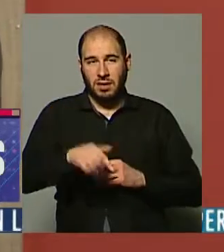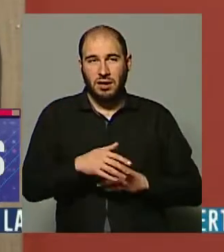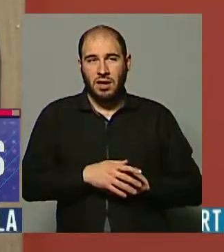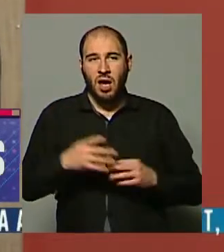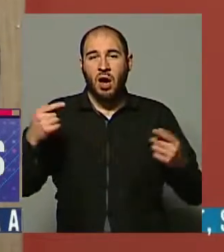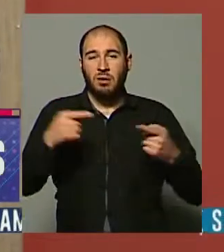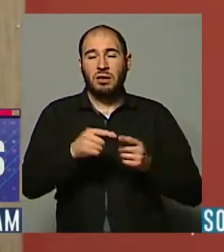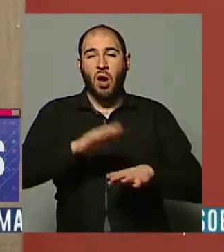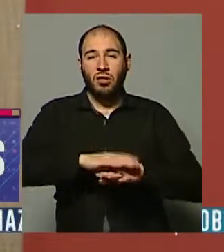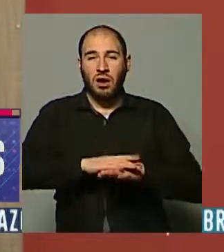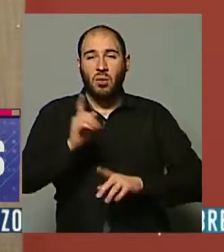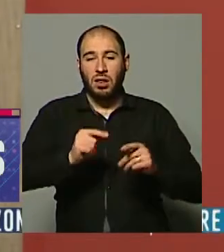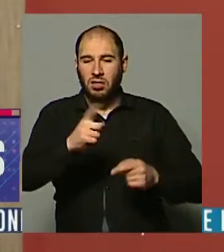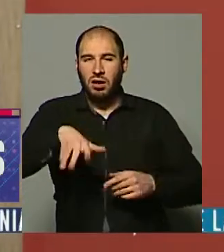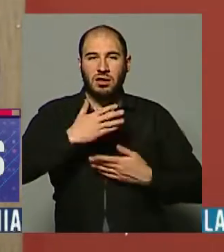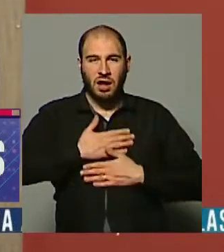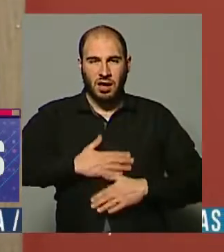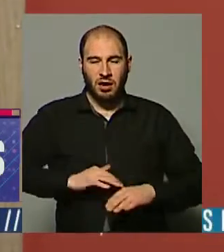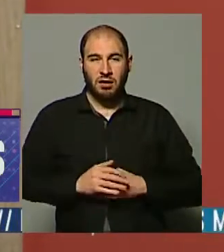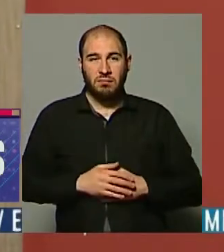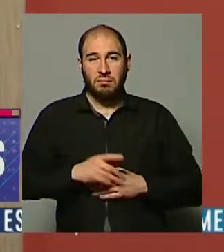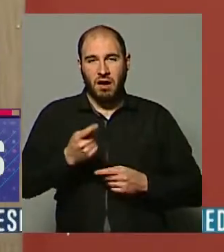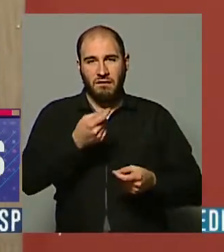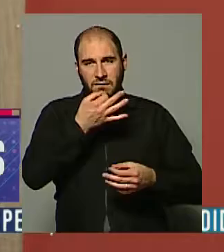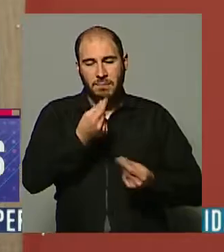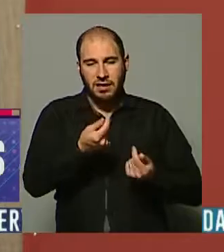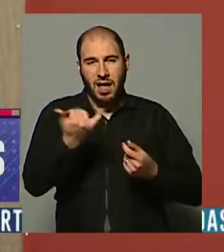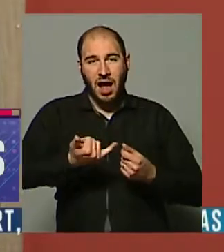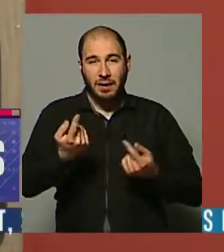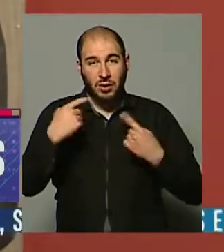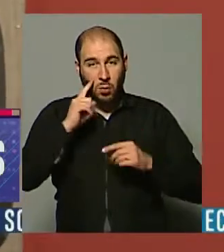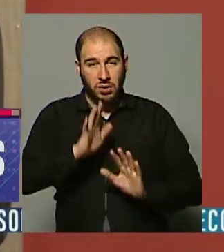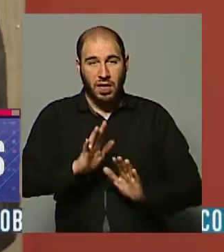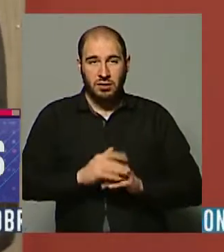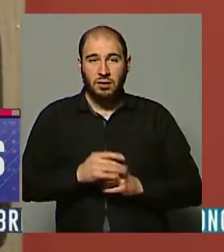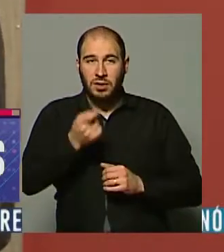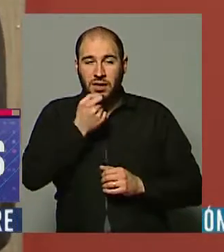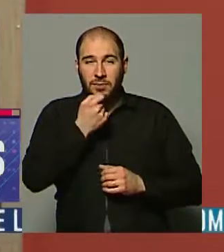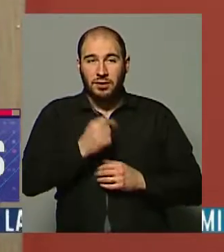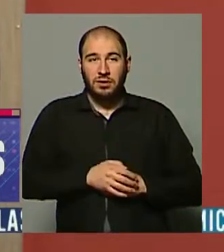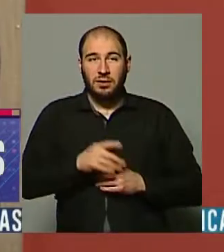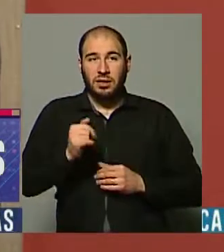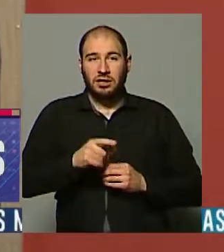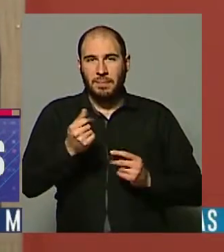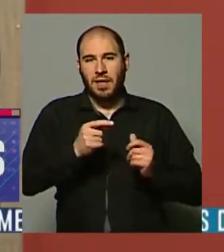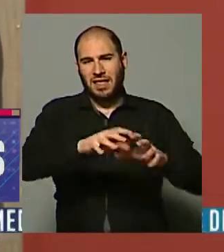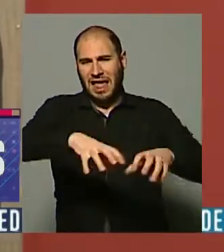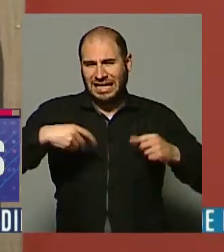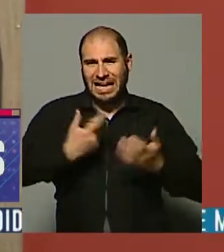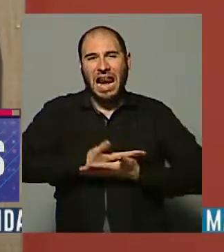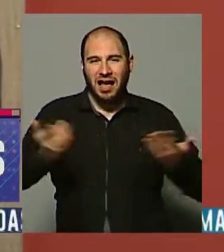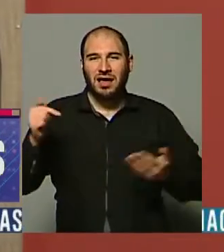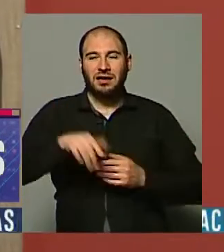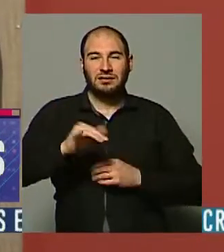que buscan las autoridades es llevar tranquilidad. Están solventes, pero hay que tener cuidado de que no se genere un retiro en manada, porque ahí